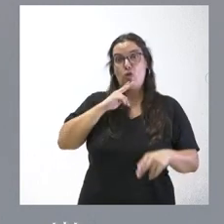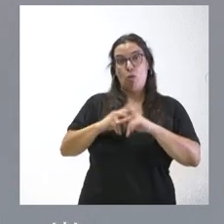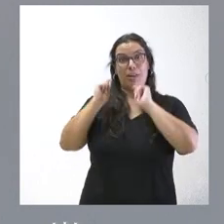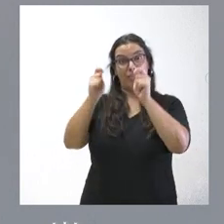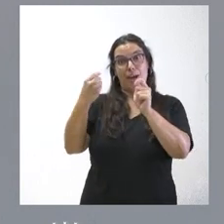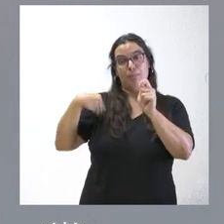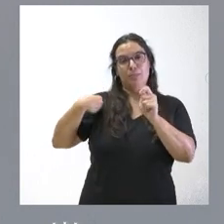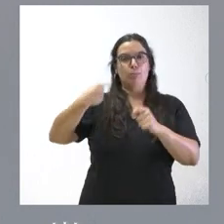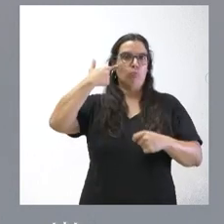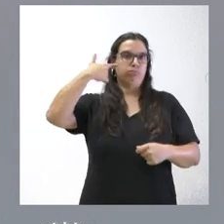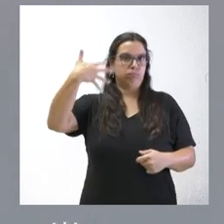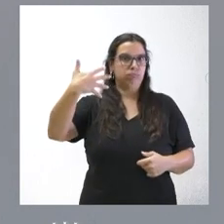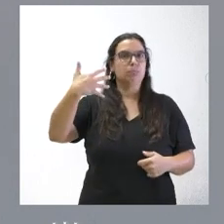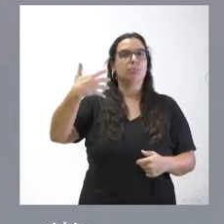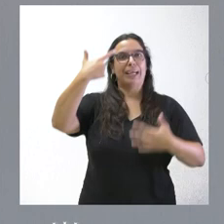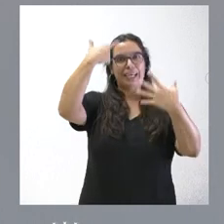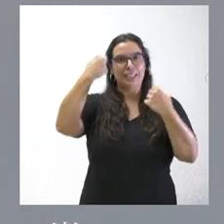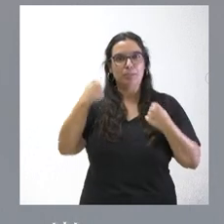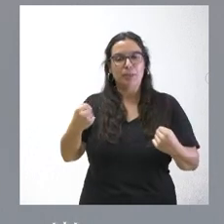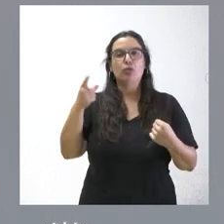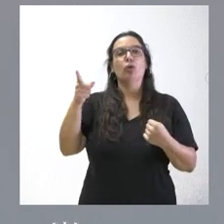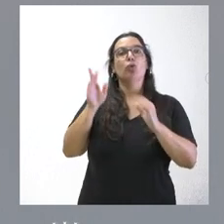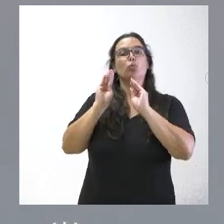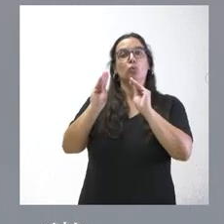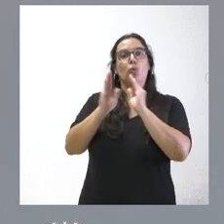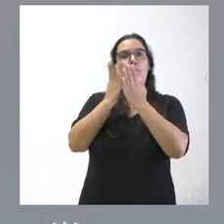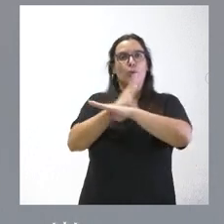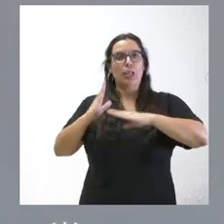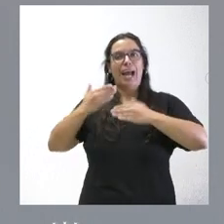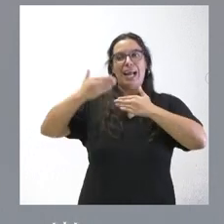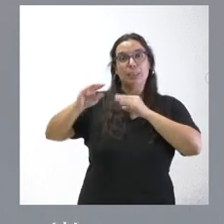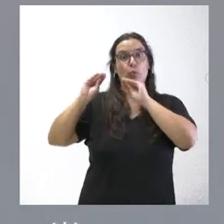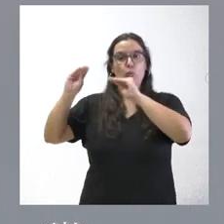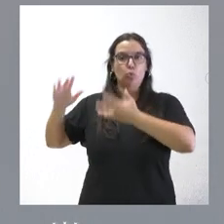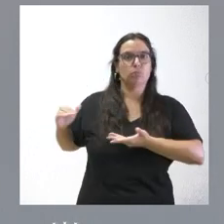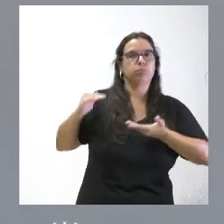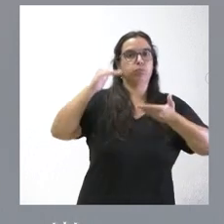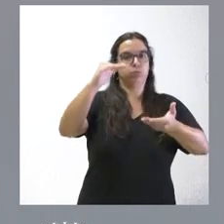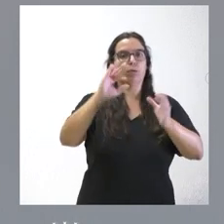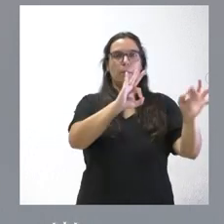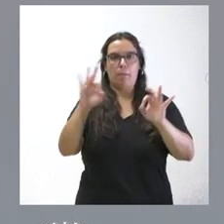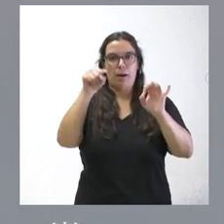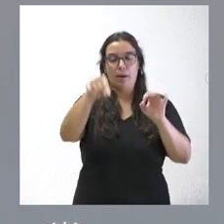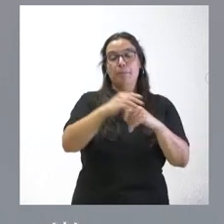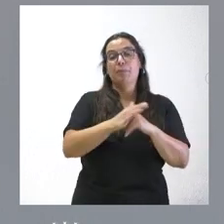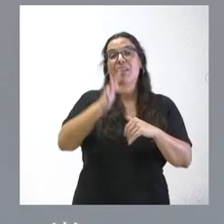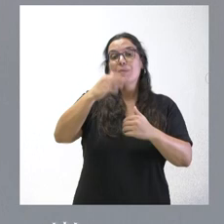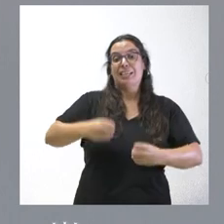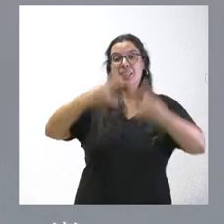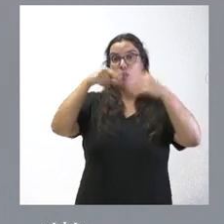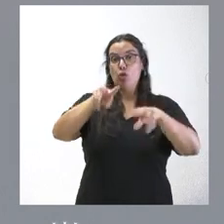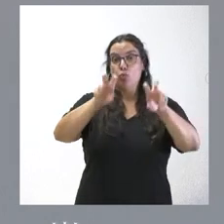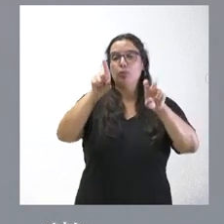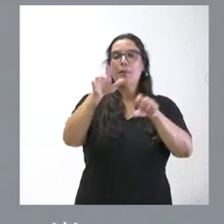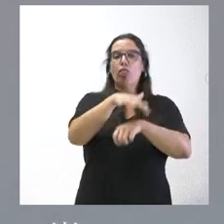que se conserva y difunde con ello su biblioteca y su archivo El nuevo edificio contará además con una zona de